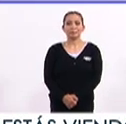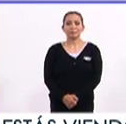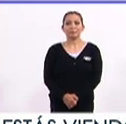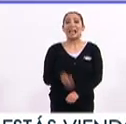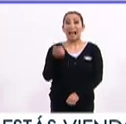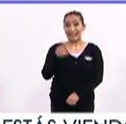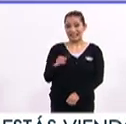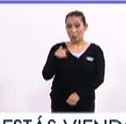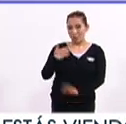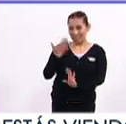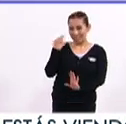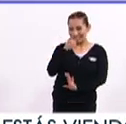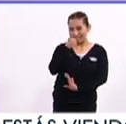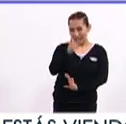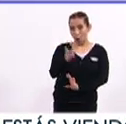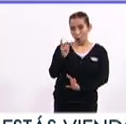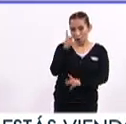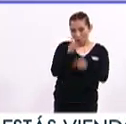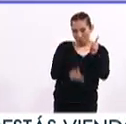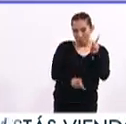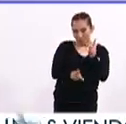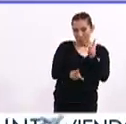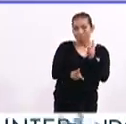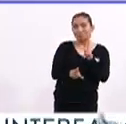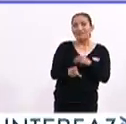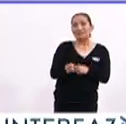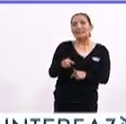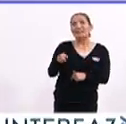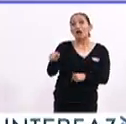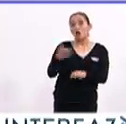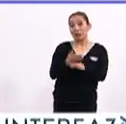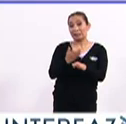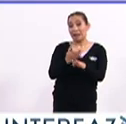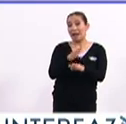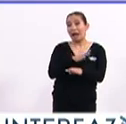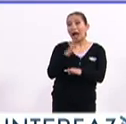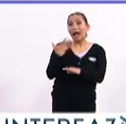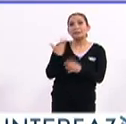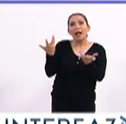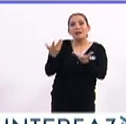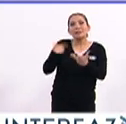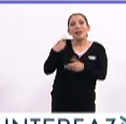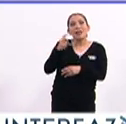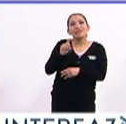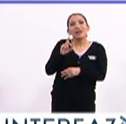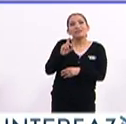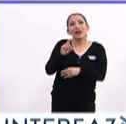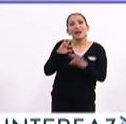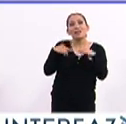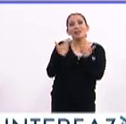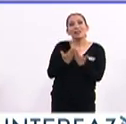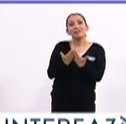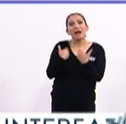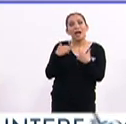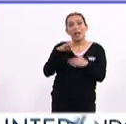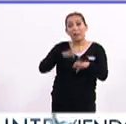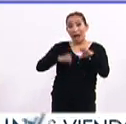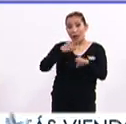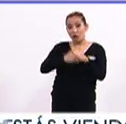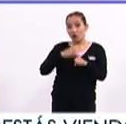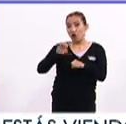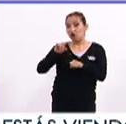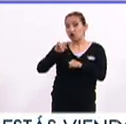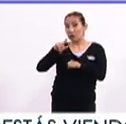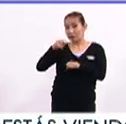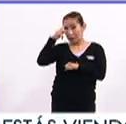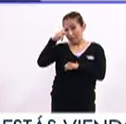Pues así como se los comenté antes de irnos a esta pausa, en estos momentos se está llevando a cabo la 30ª reunión de embajadores y